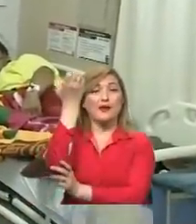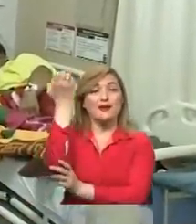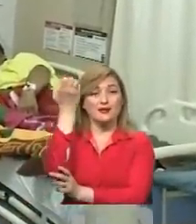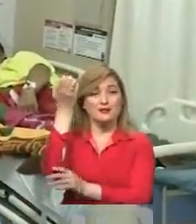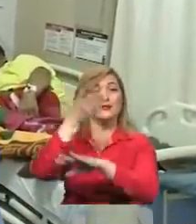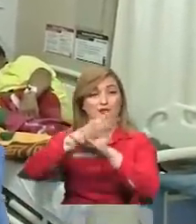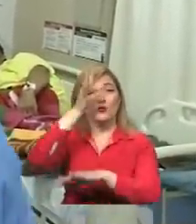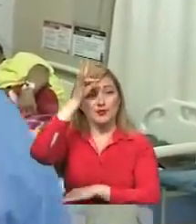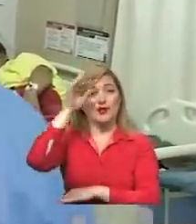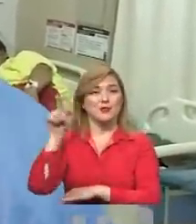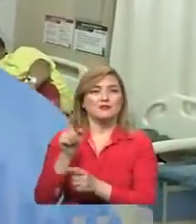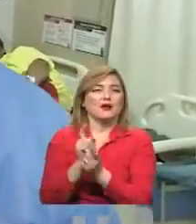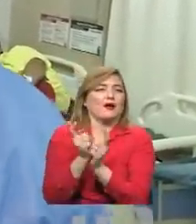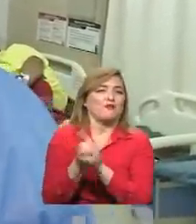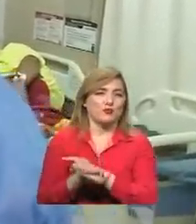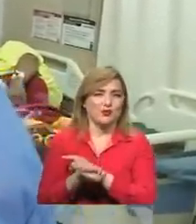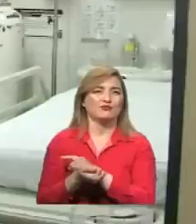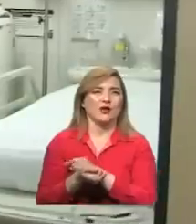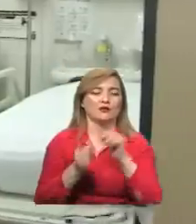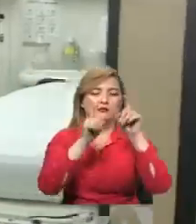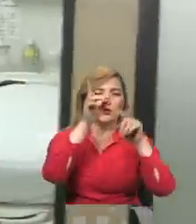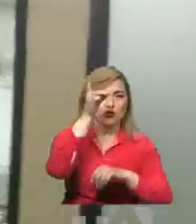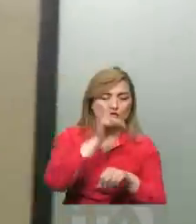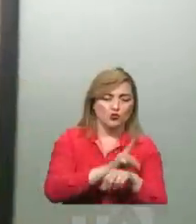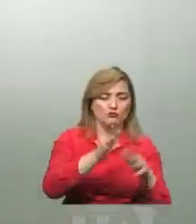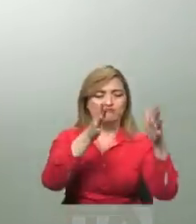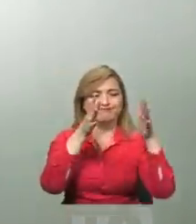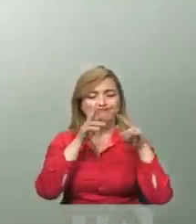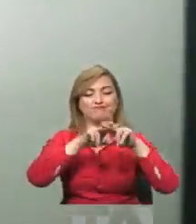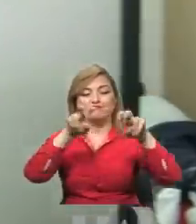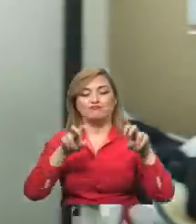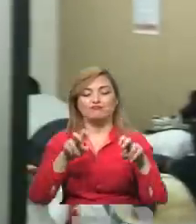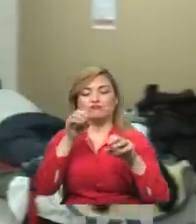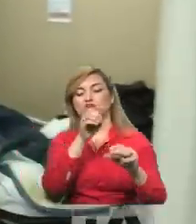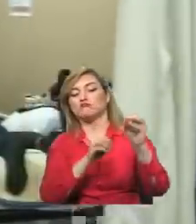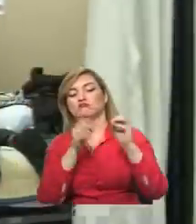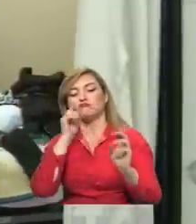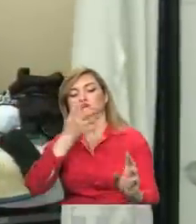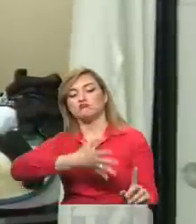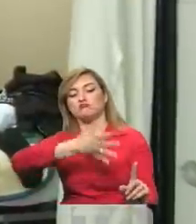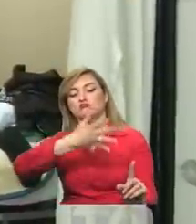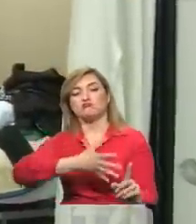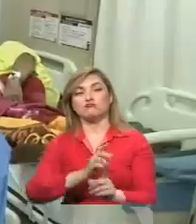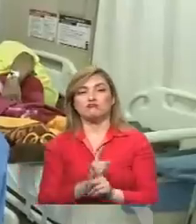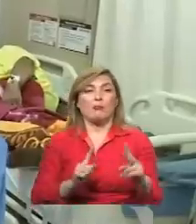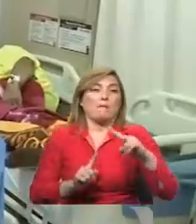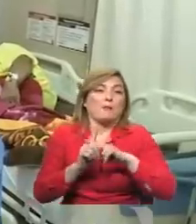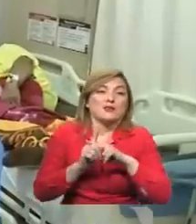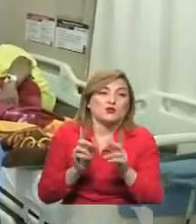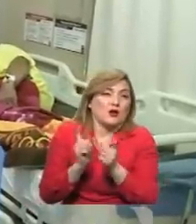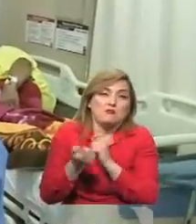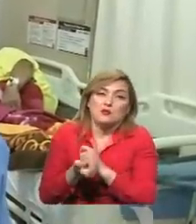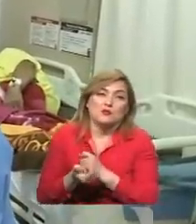usual del hospital, donde tú ves había consultorios, había salas de observación y nos tocó improvisar. Esto se convirtió en una